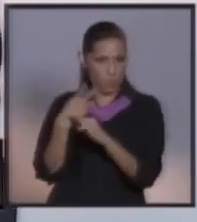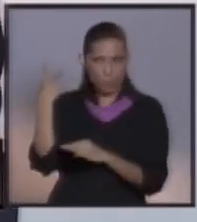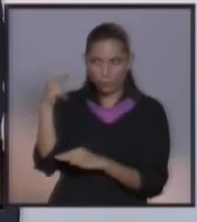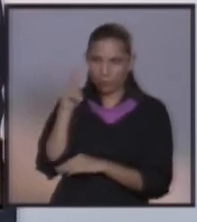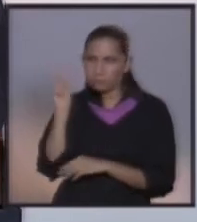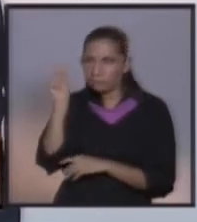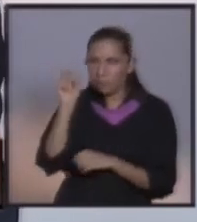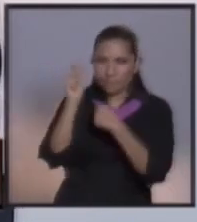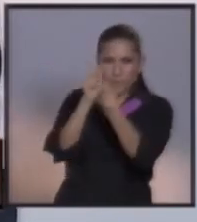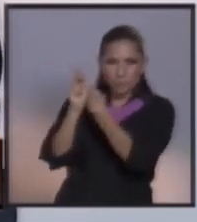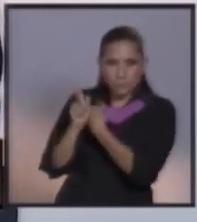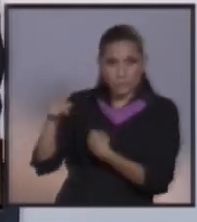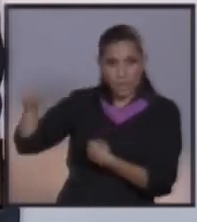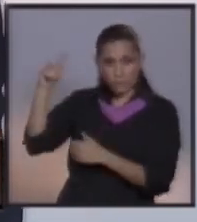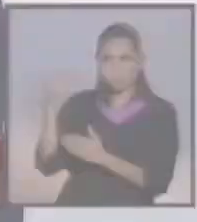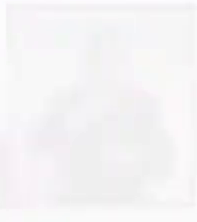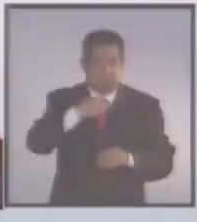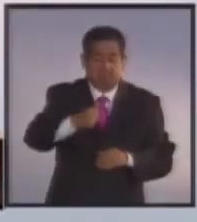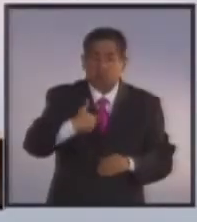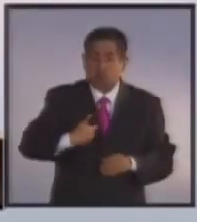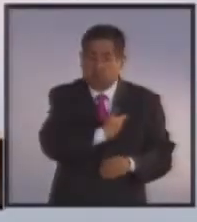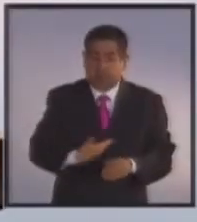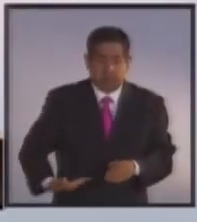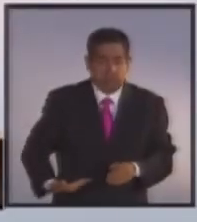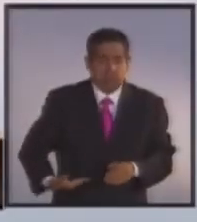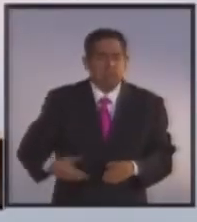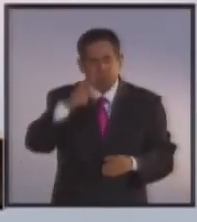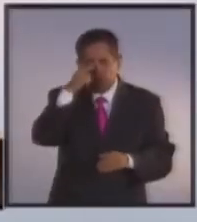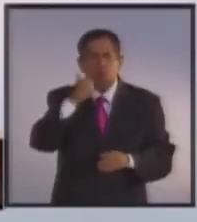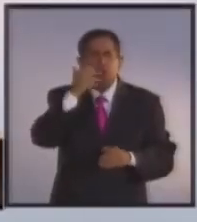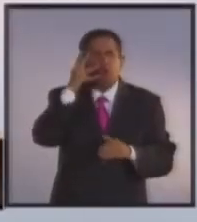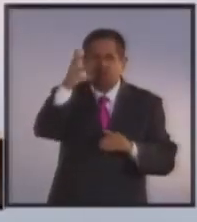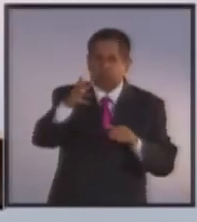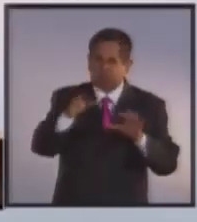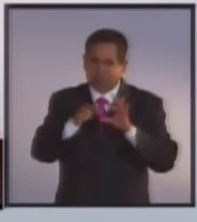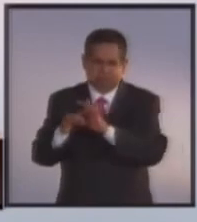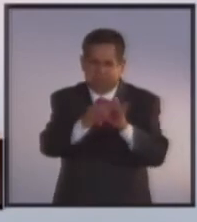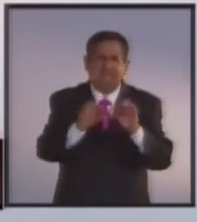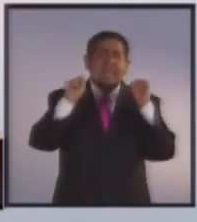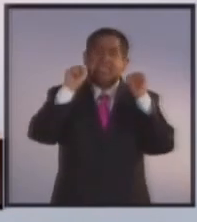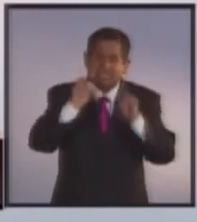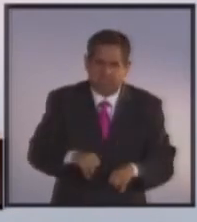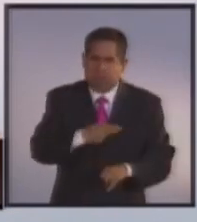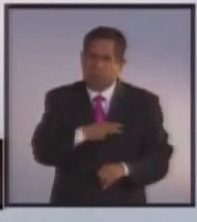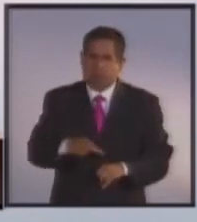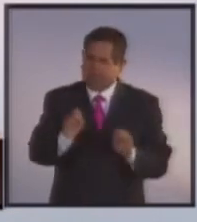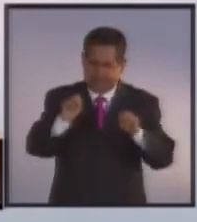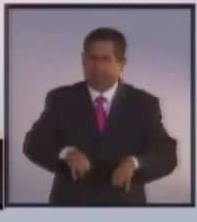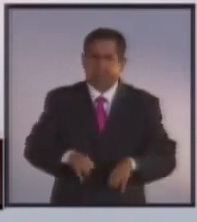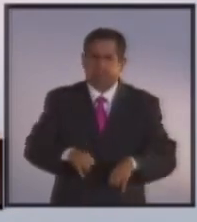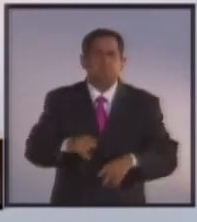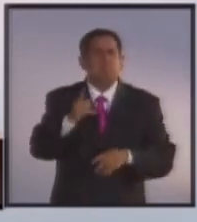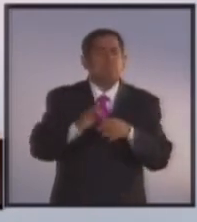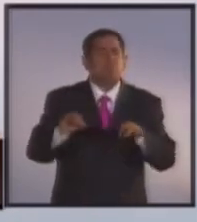esto significa para México una mayor oportunidad. Quiero lograr un México incluyente y sin pobreza. Un México